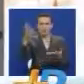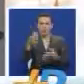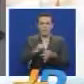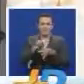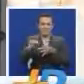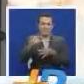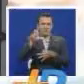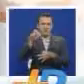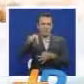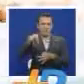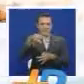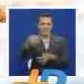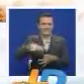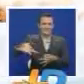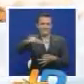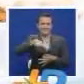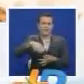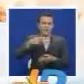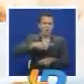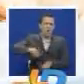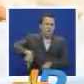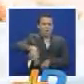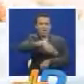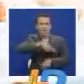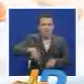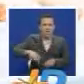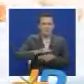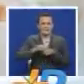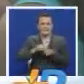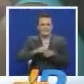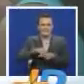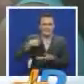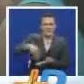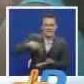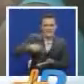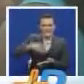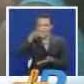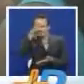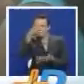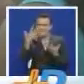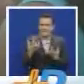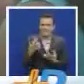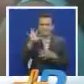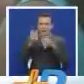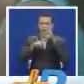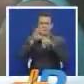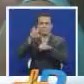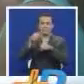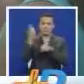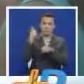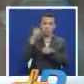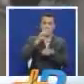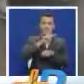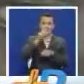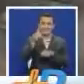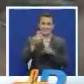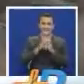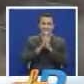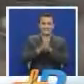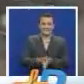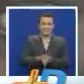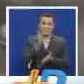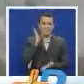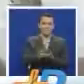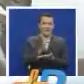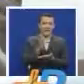conformó un grupo de baile y pasaba horas ensayando y ideando nuevos pasos. Sin embargo, ese sueño se truncó el pasado 26 de diciembre,